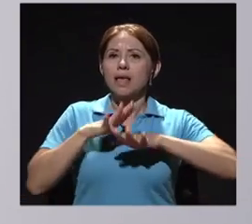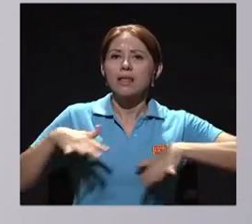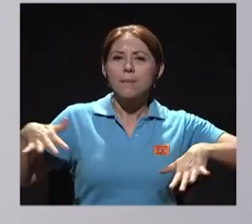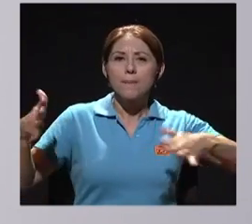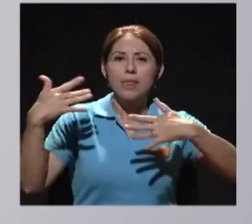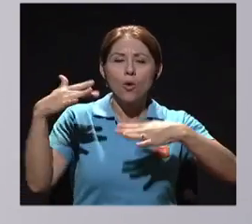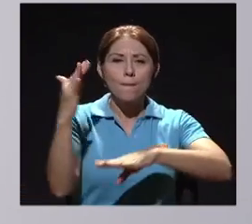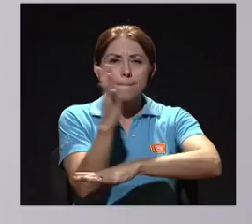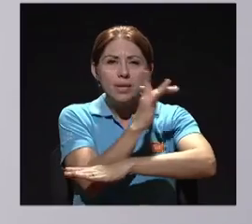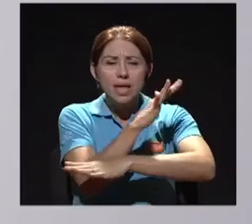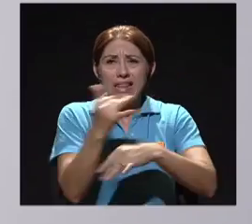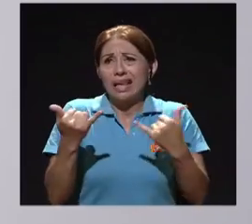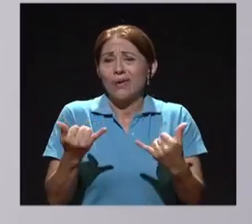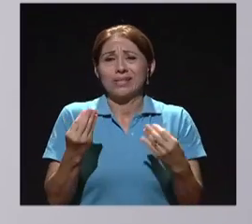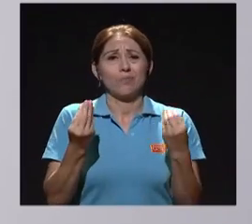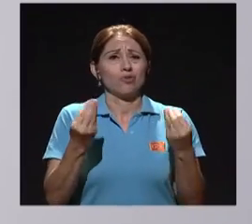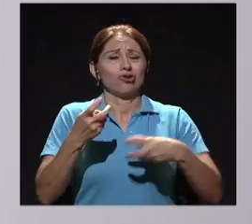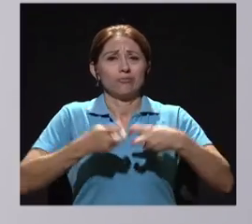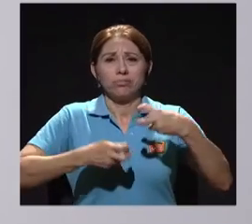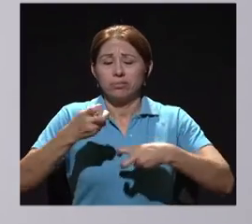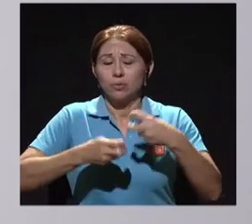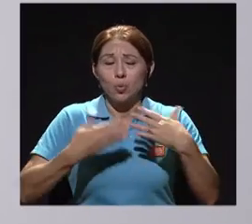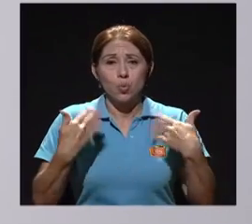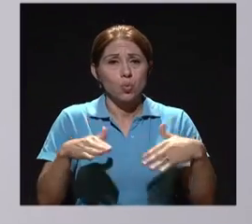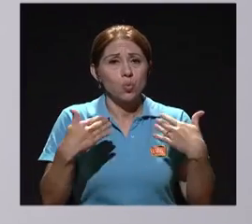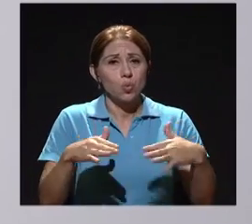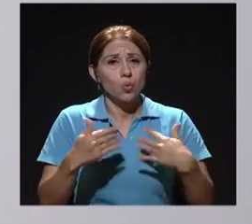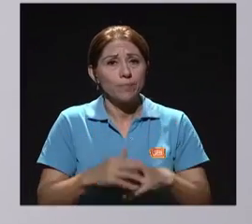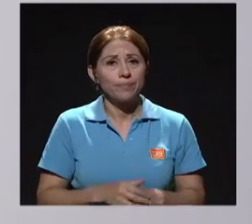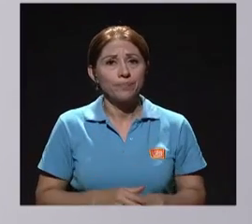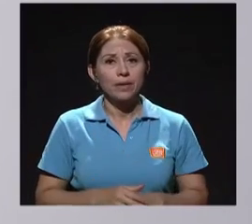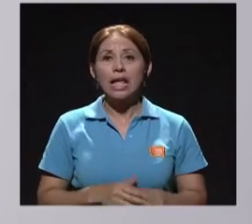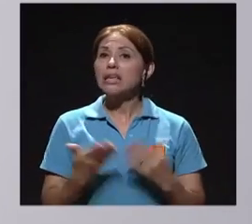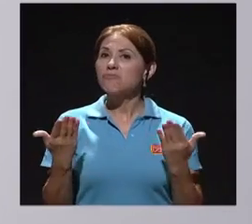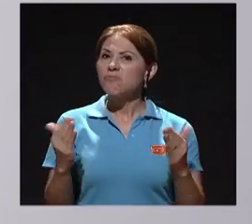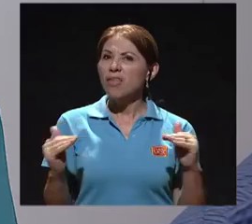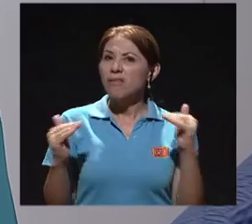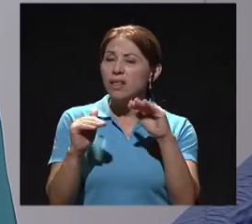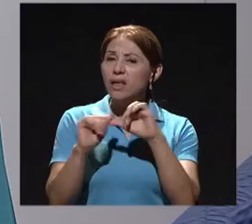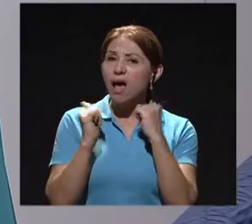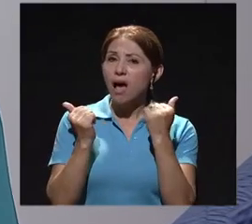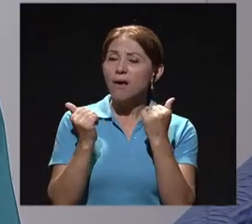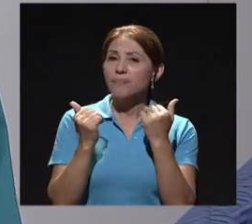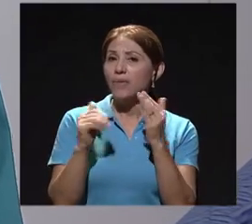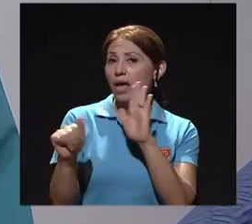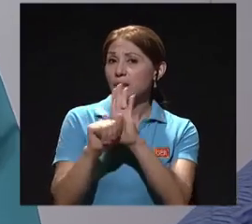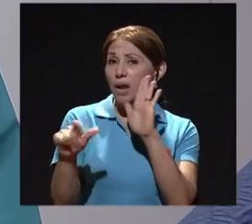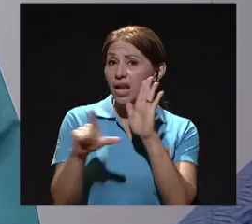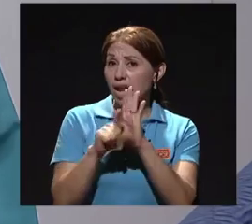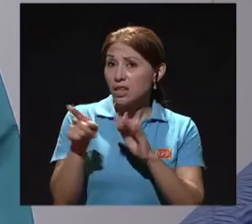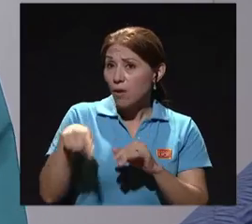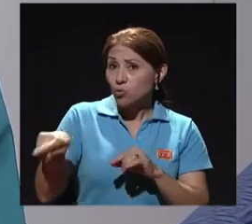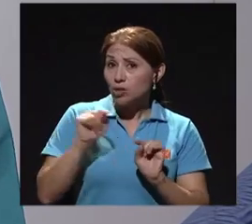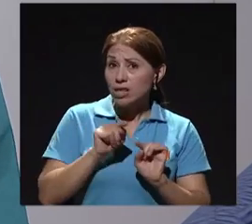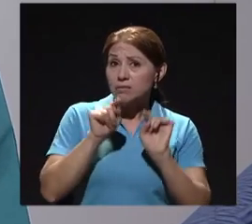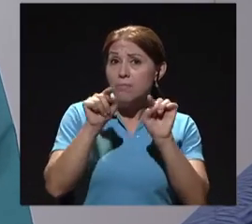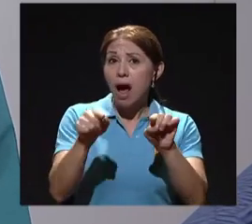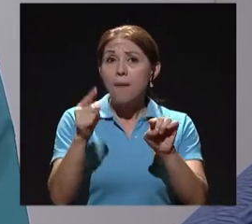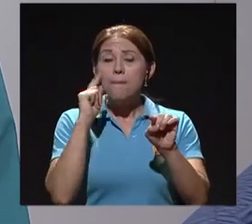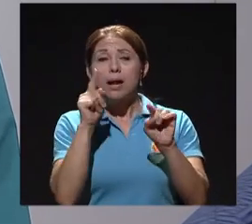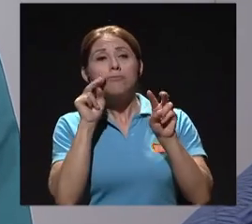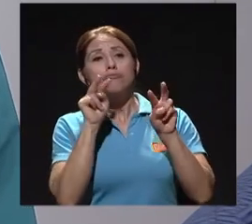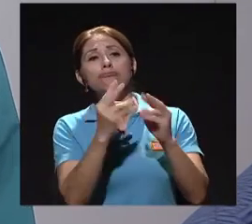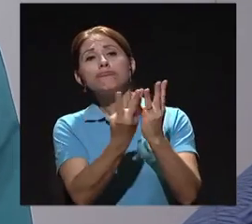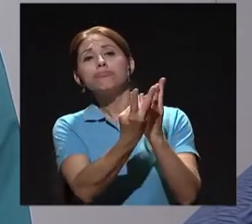medio ambiente que está muy muy atrofiado muy bien definitivamente no franklin a nivel de asamblea legislativa están ustedes presentes ahí en las